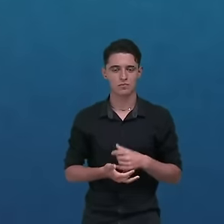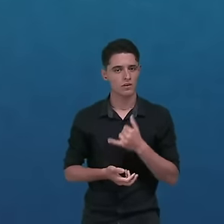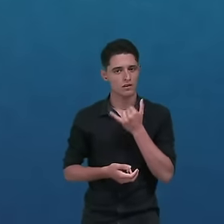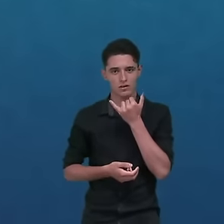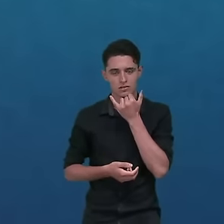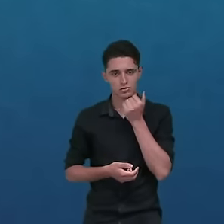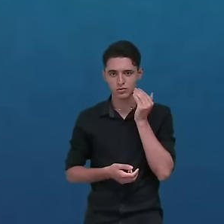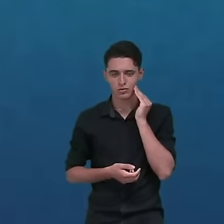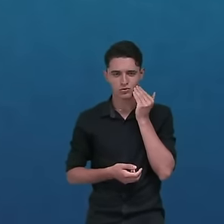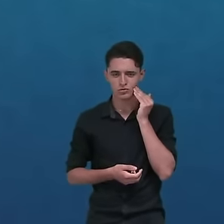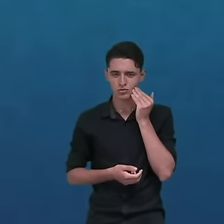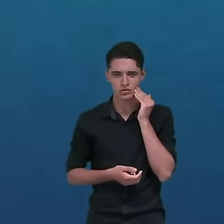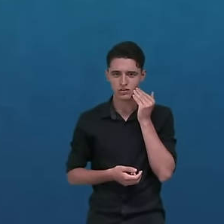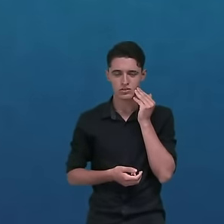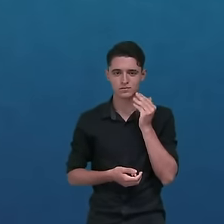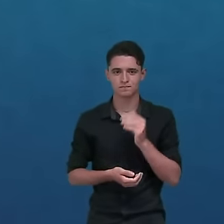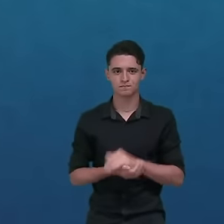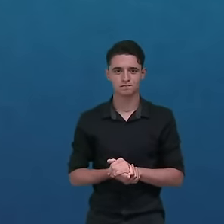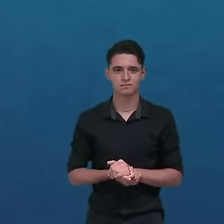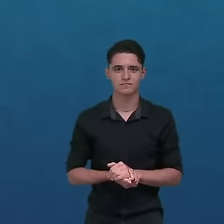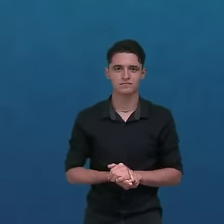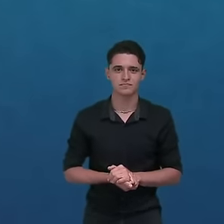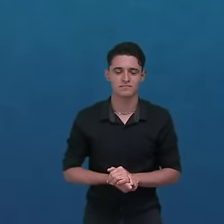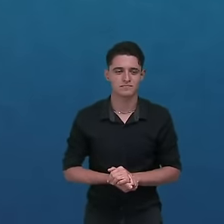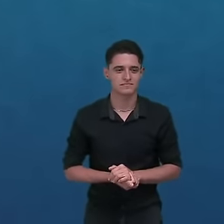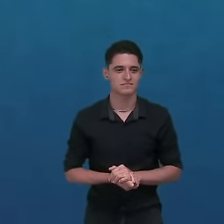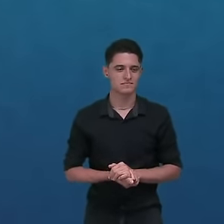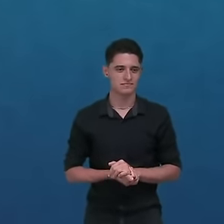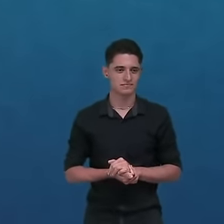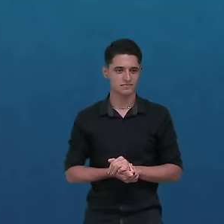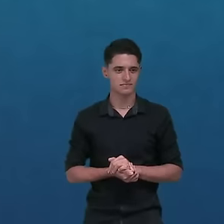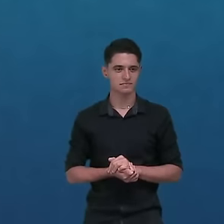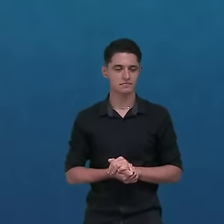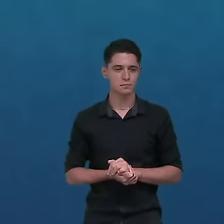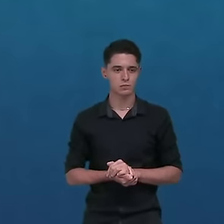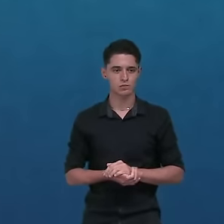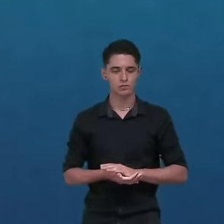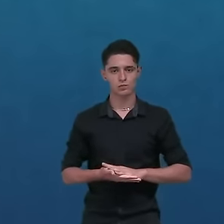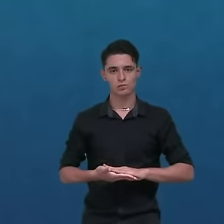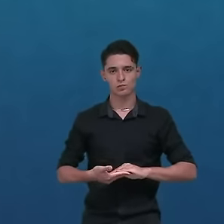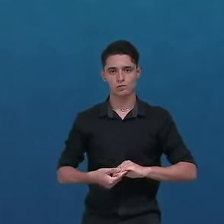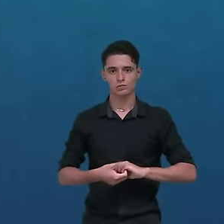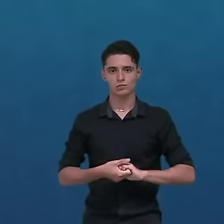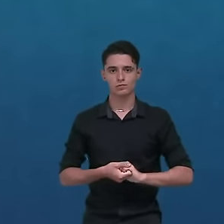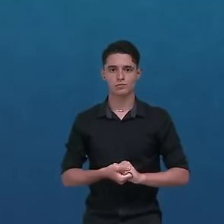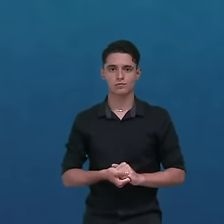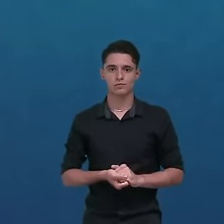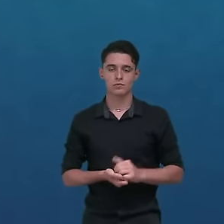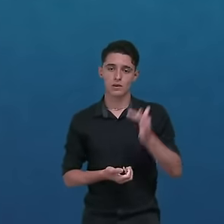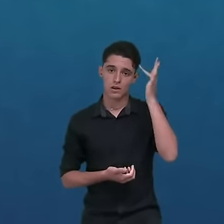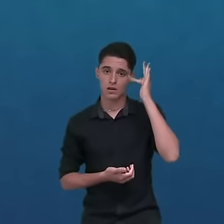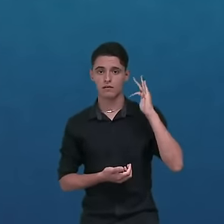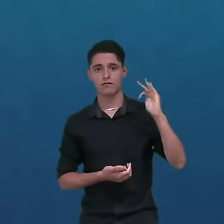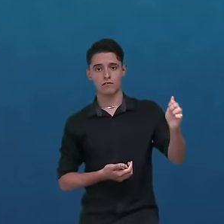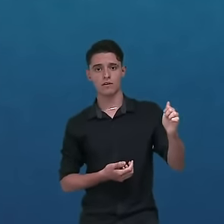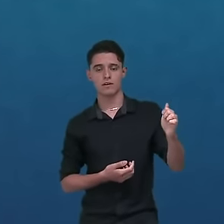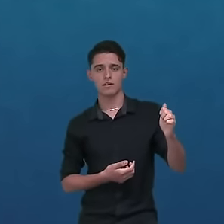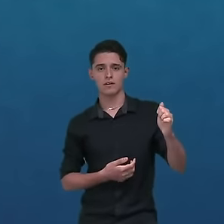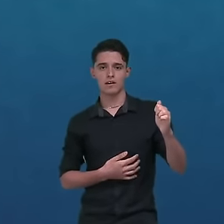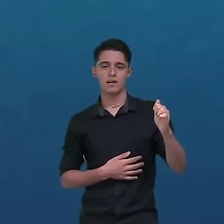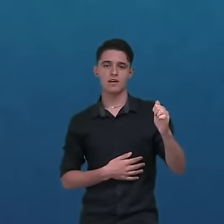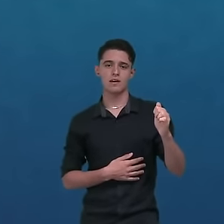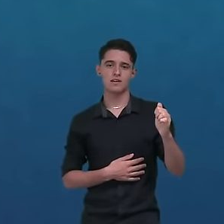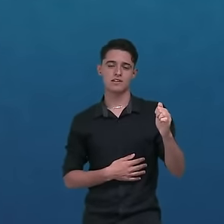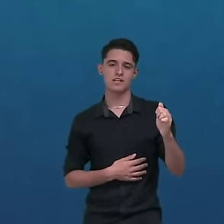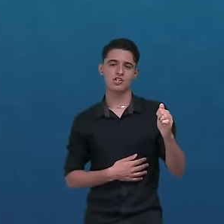Egipto, porque tenían vista recompensa. Por la fe dejó Egipto, no temiendo a ira del rey, porque ficó